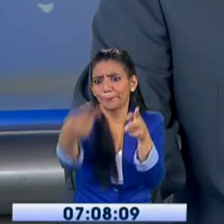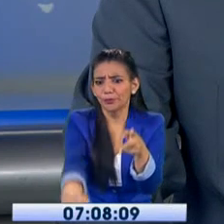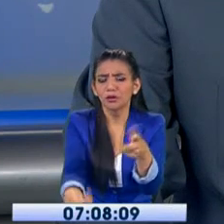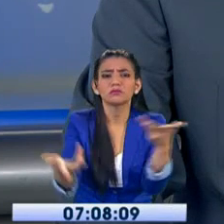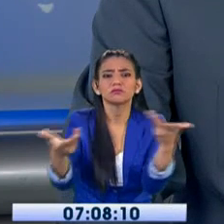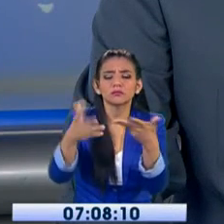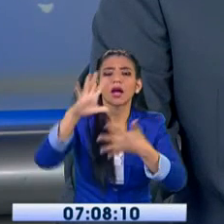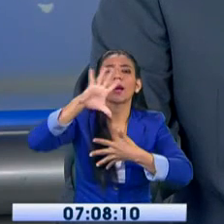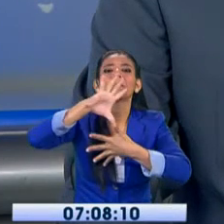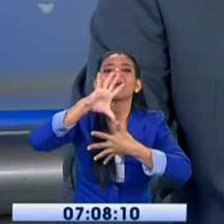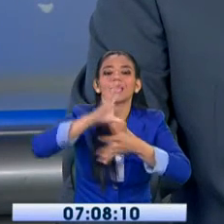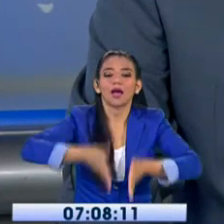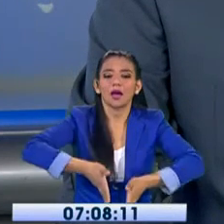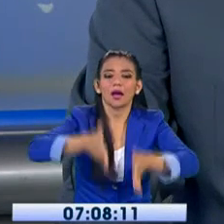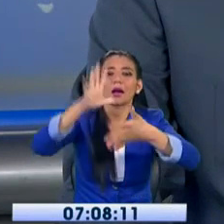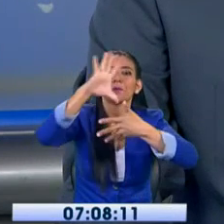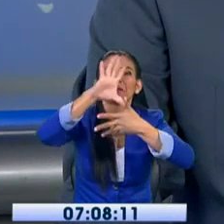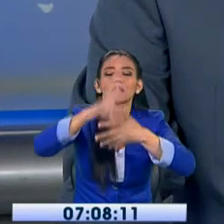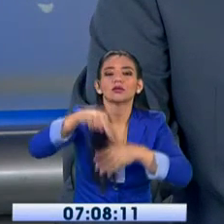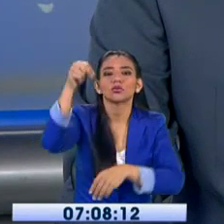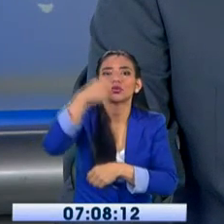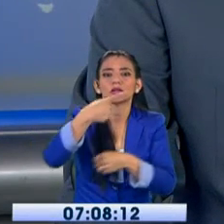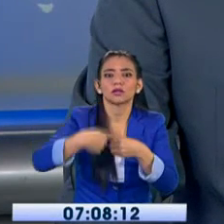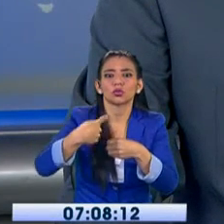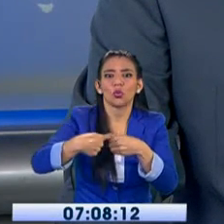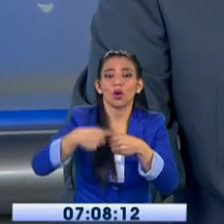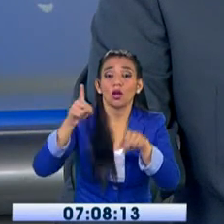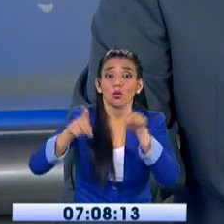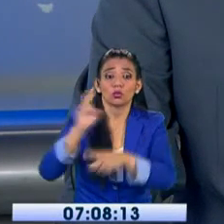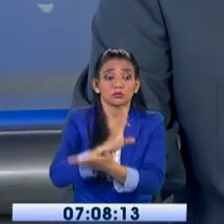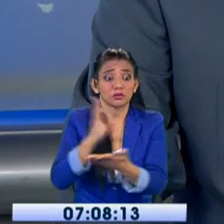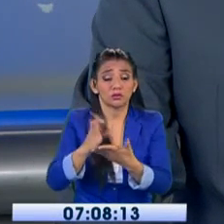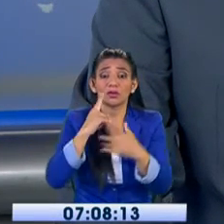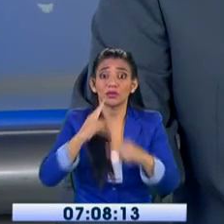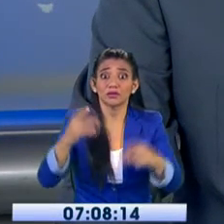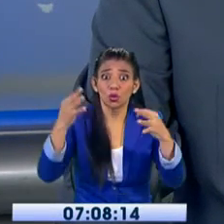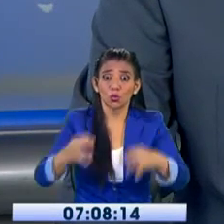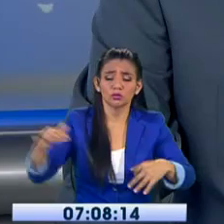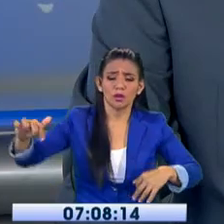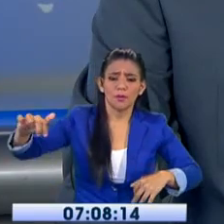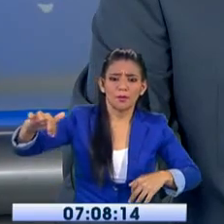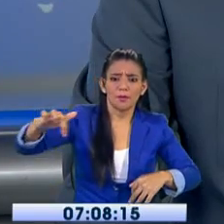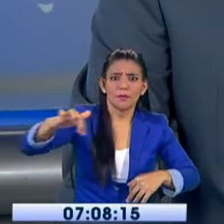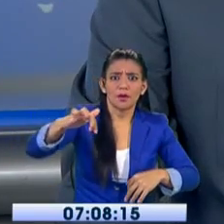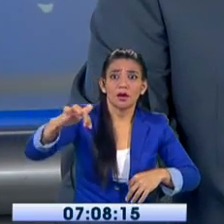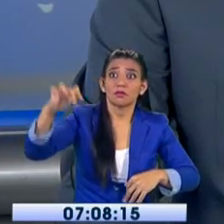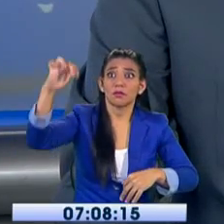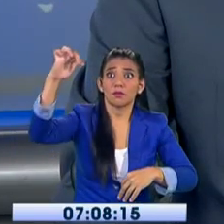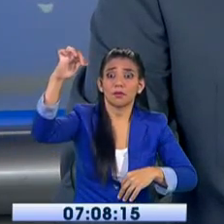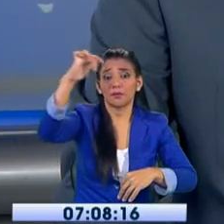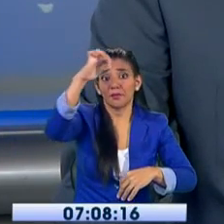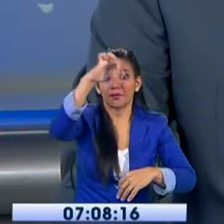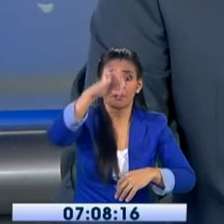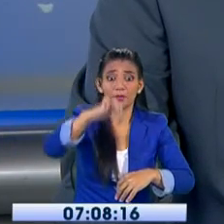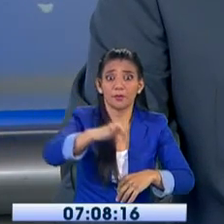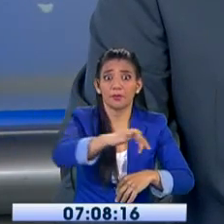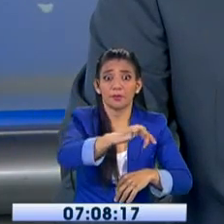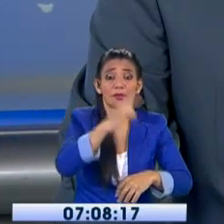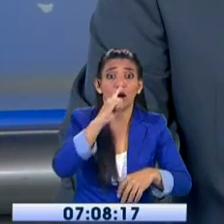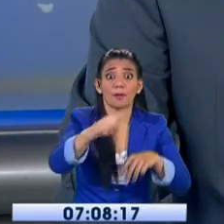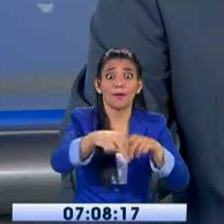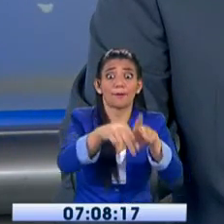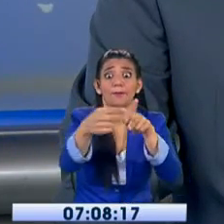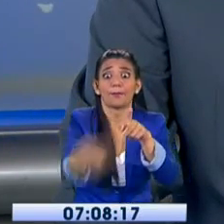al norte de la capital. Según testigos, el hombre se encontraba cruzando por la calzada, por el paso peatonal, y el conductor se dio a la